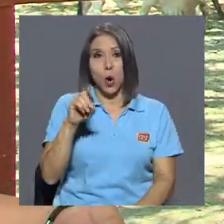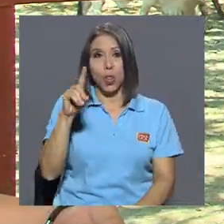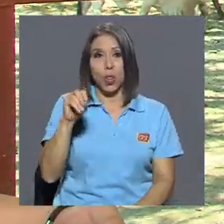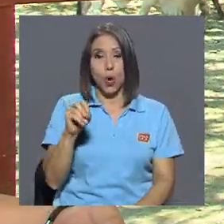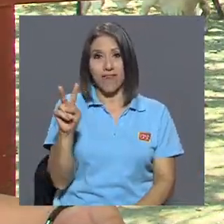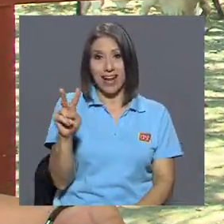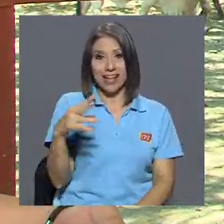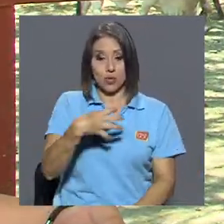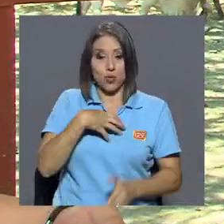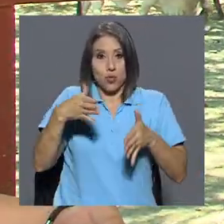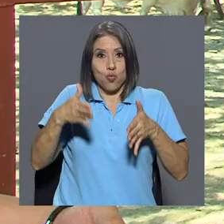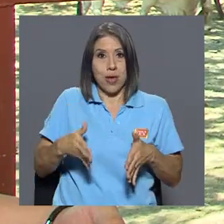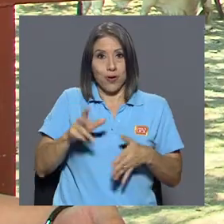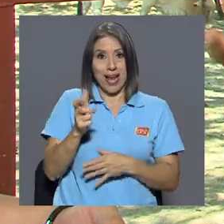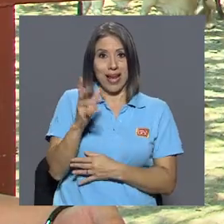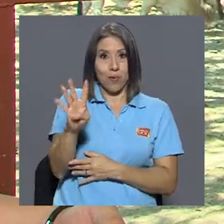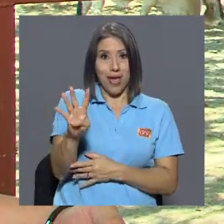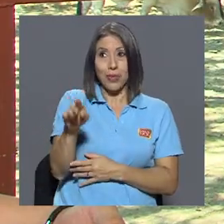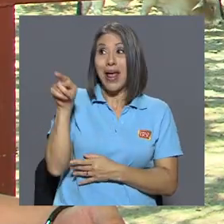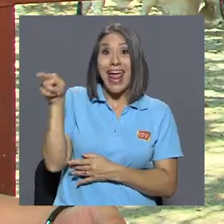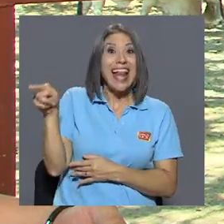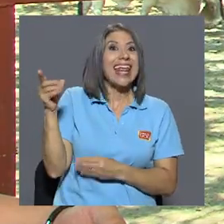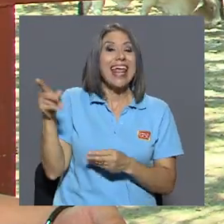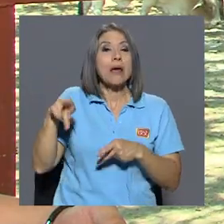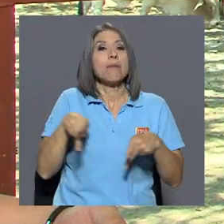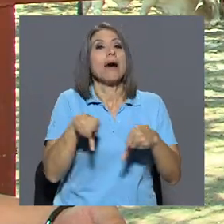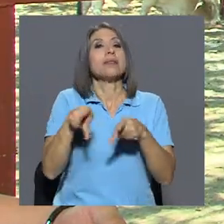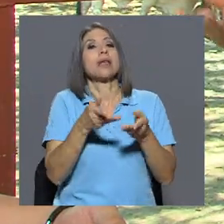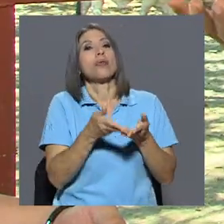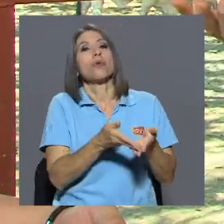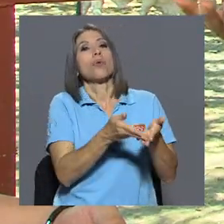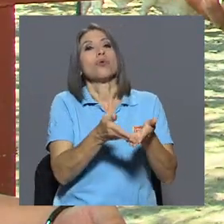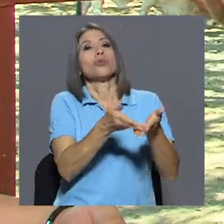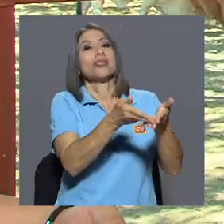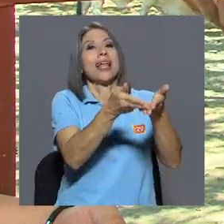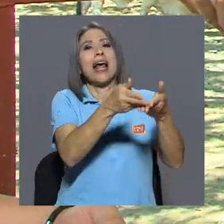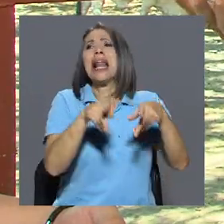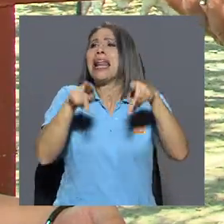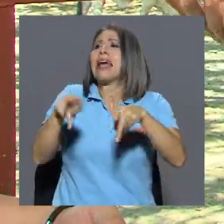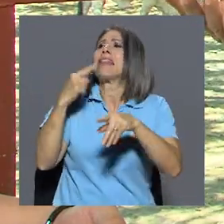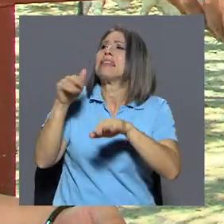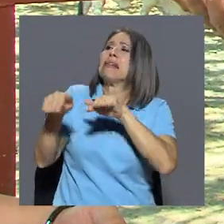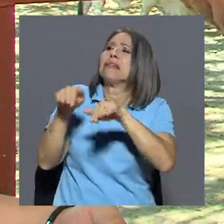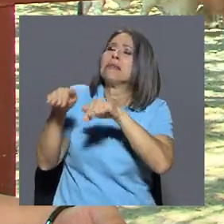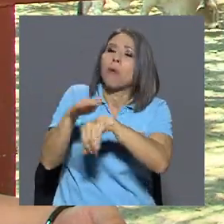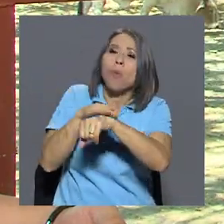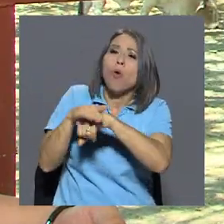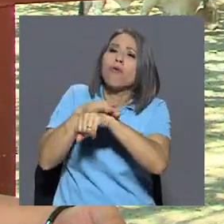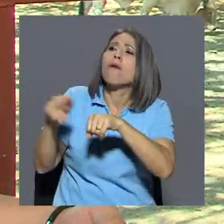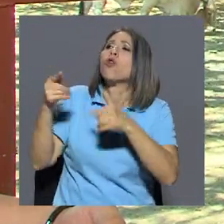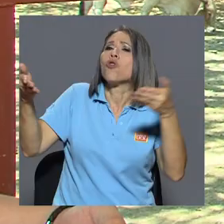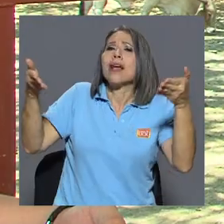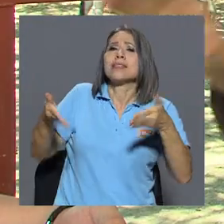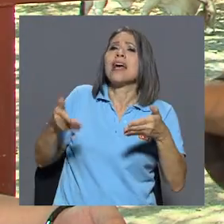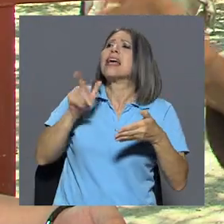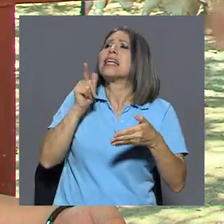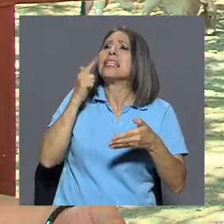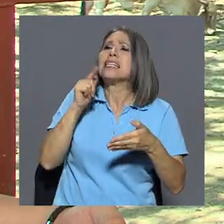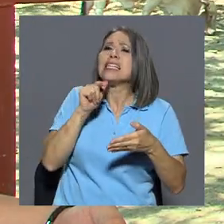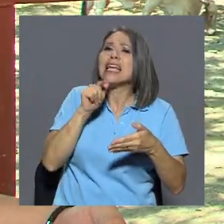estaba en un crucero en alta mar y que le pedían que por favor lo enseñara para ver quién era. Entonces, en la